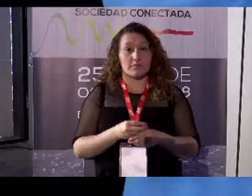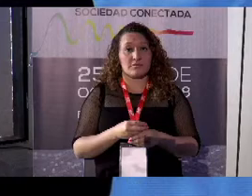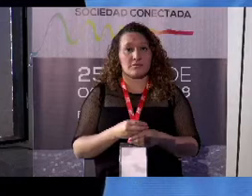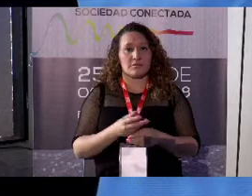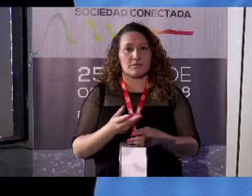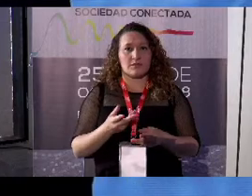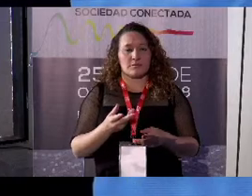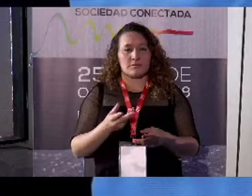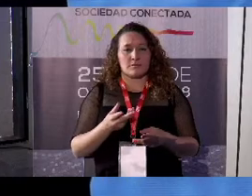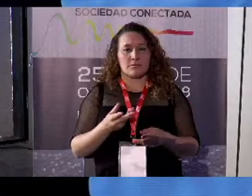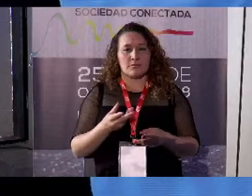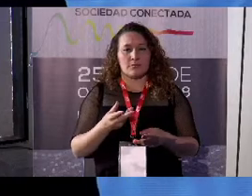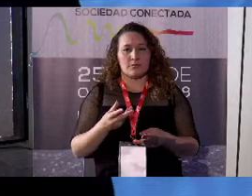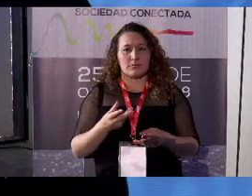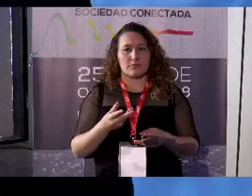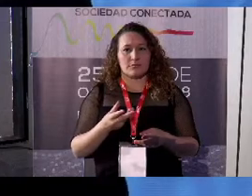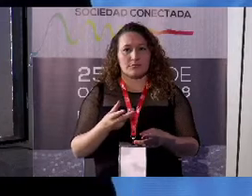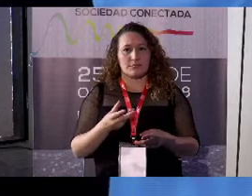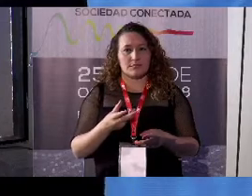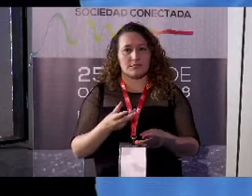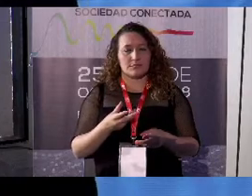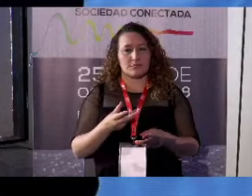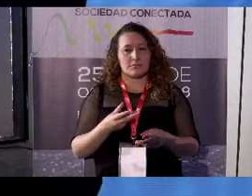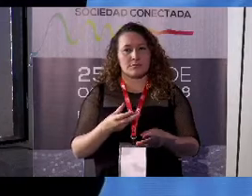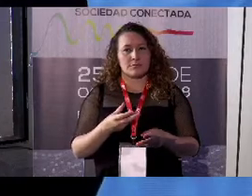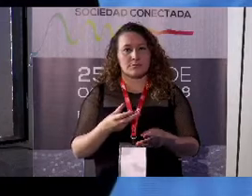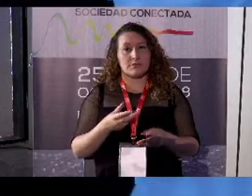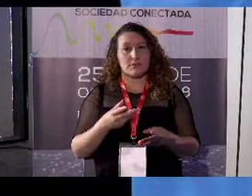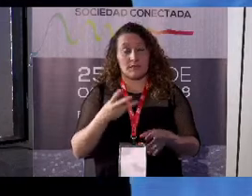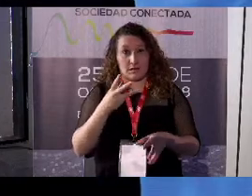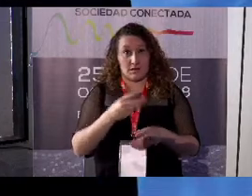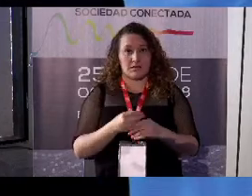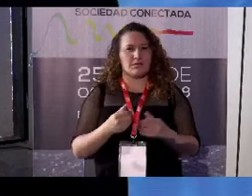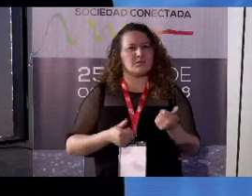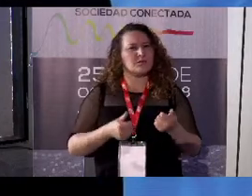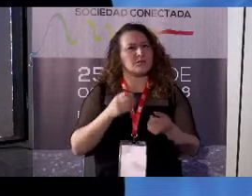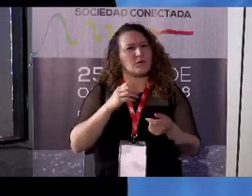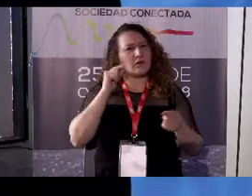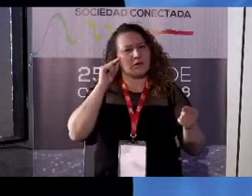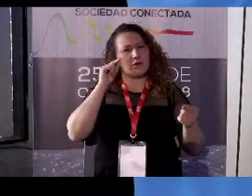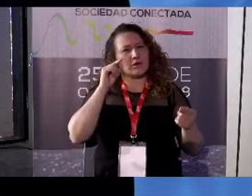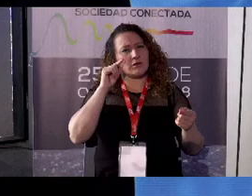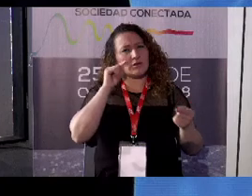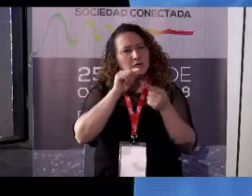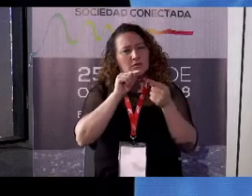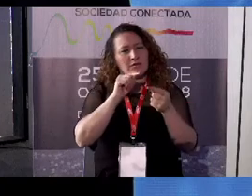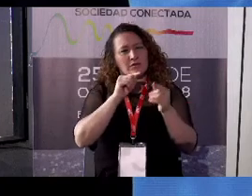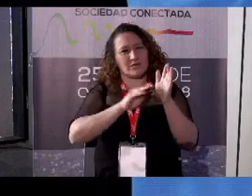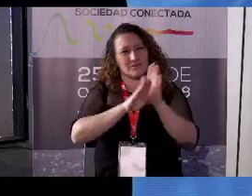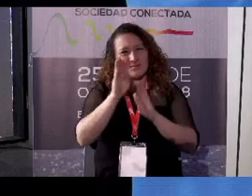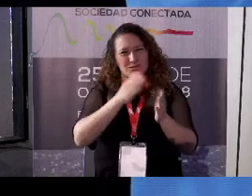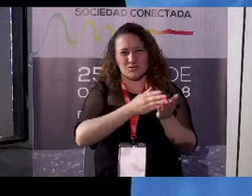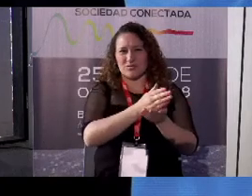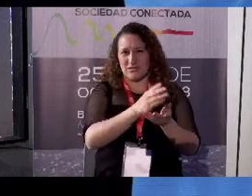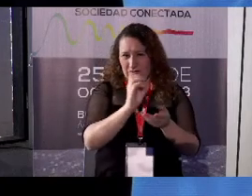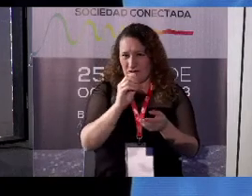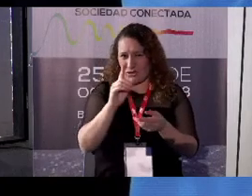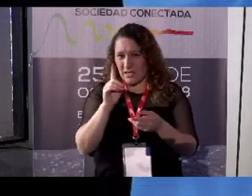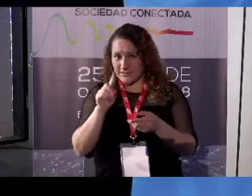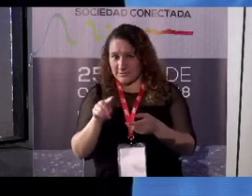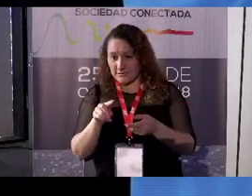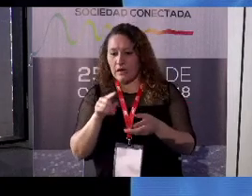que que que comentar que los ods introducen cinco elementos